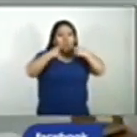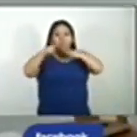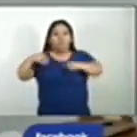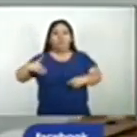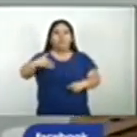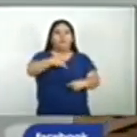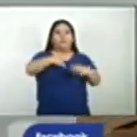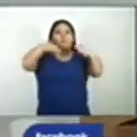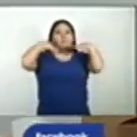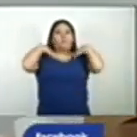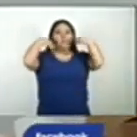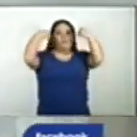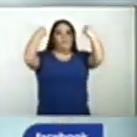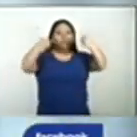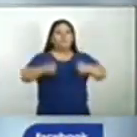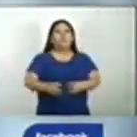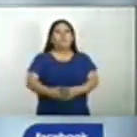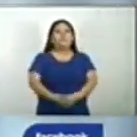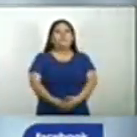Salud.